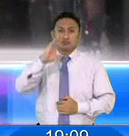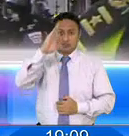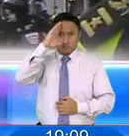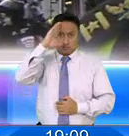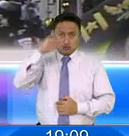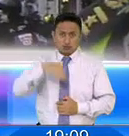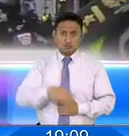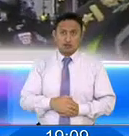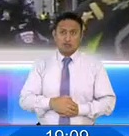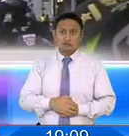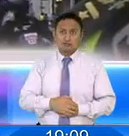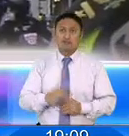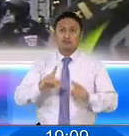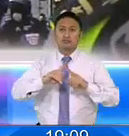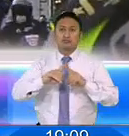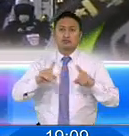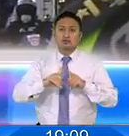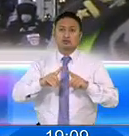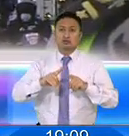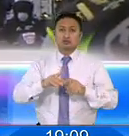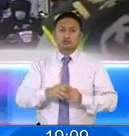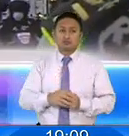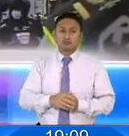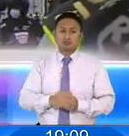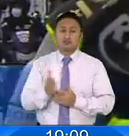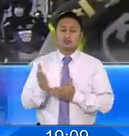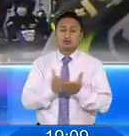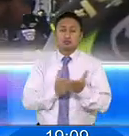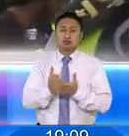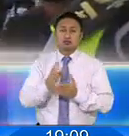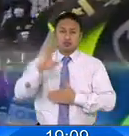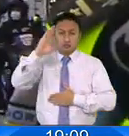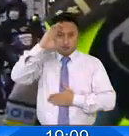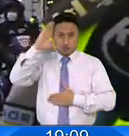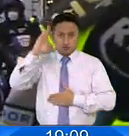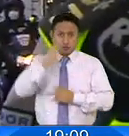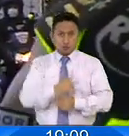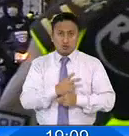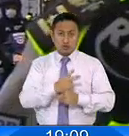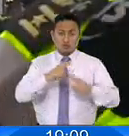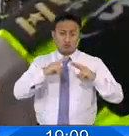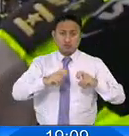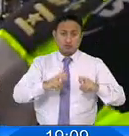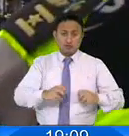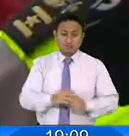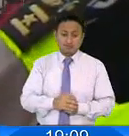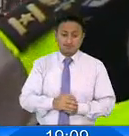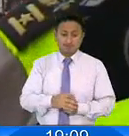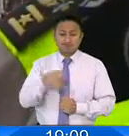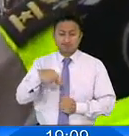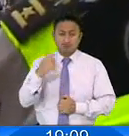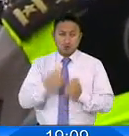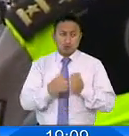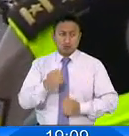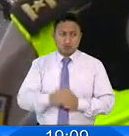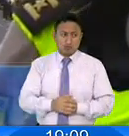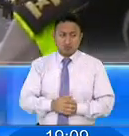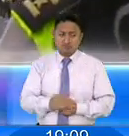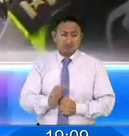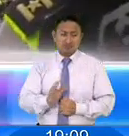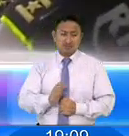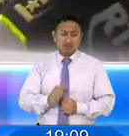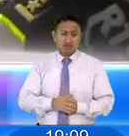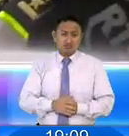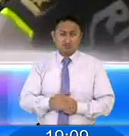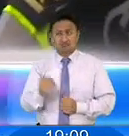policiales, indistintamente de los respectivos servicios que son el servicio preventivo, investigativo. No se registró absolutamente ninguna novedad,